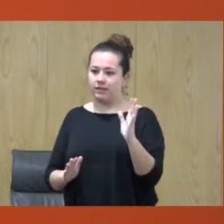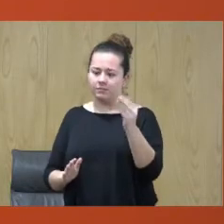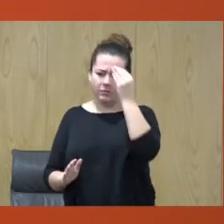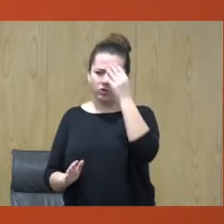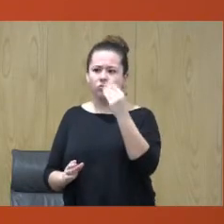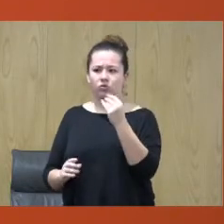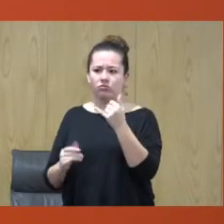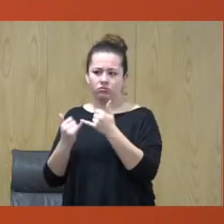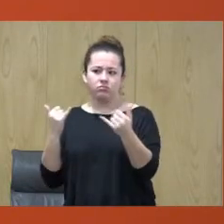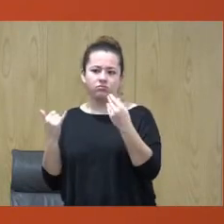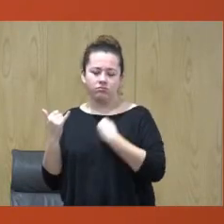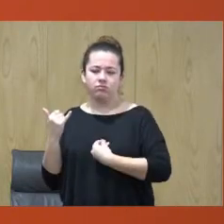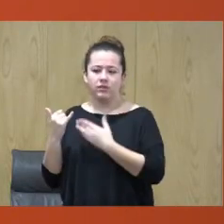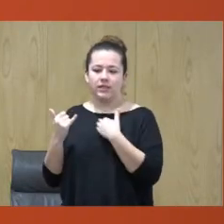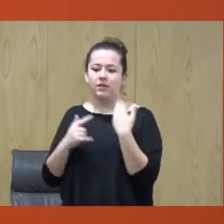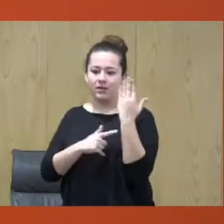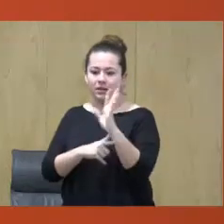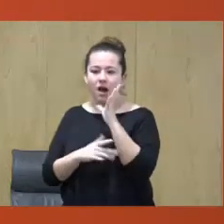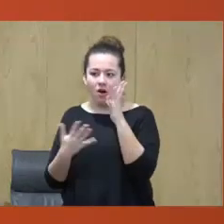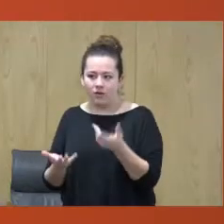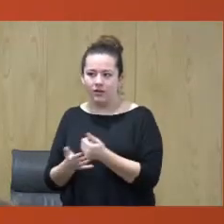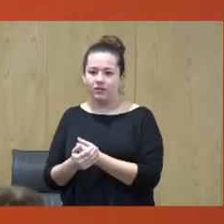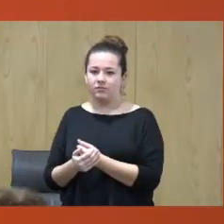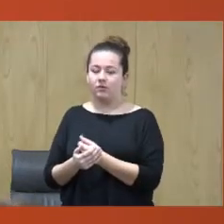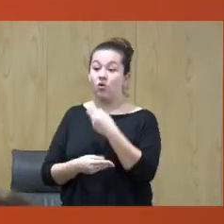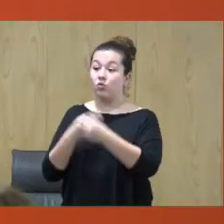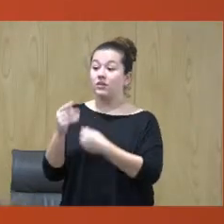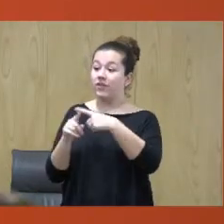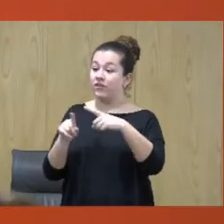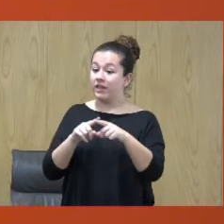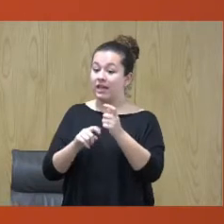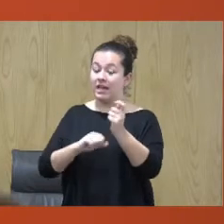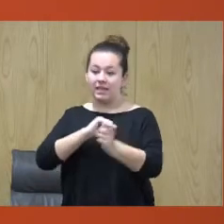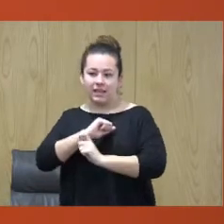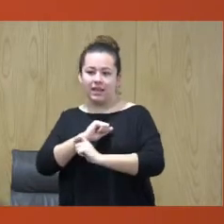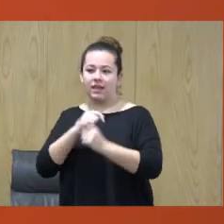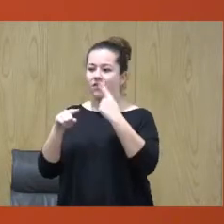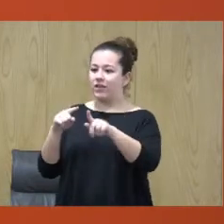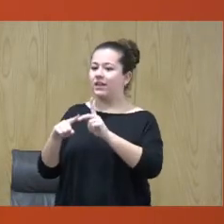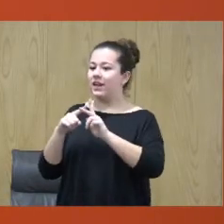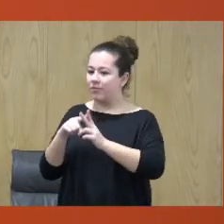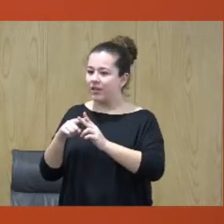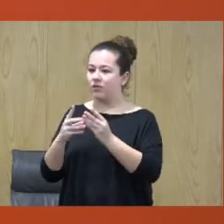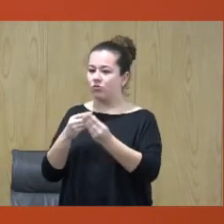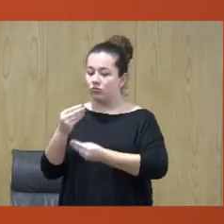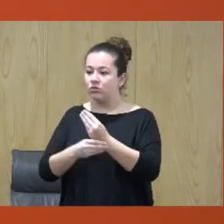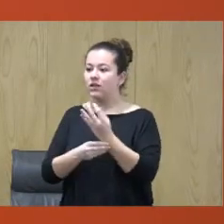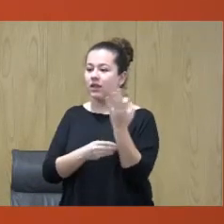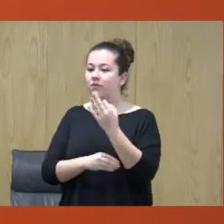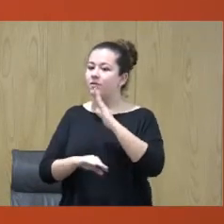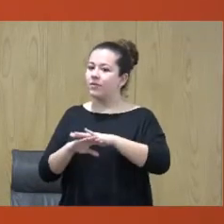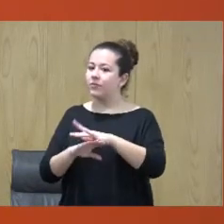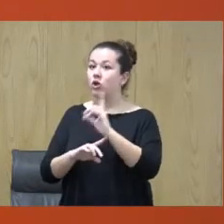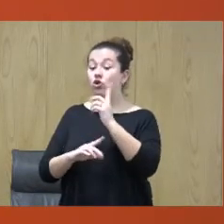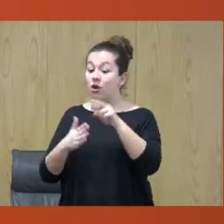también de lo que queremos presentar ahora, usar diferentes estrategias, diferentes herramientas, para, no solo de